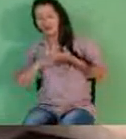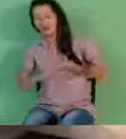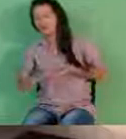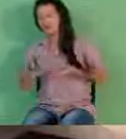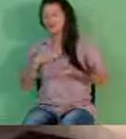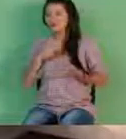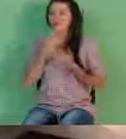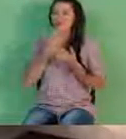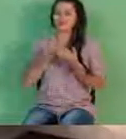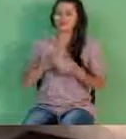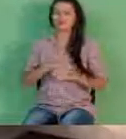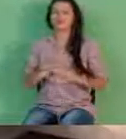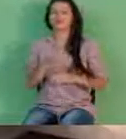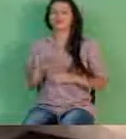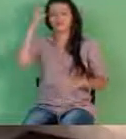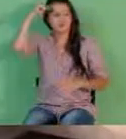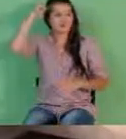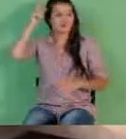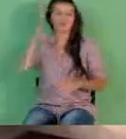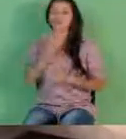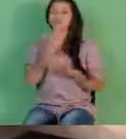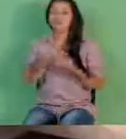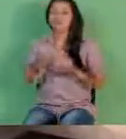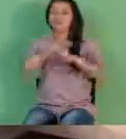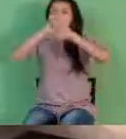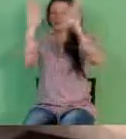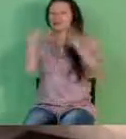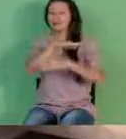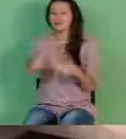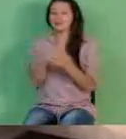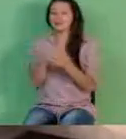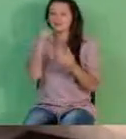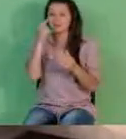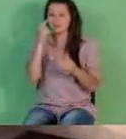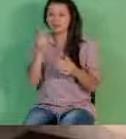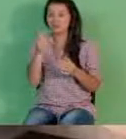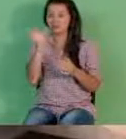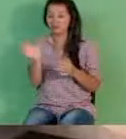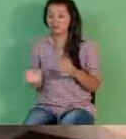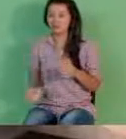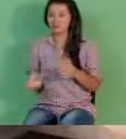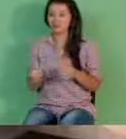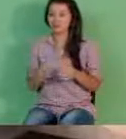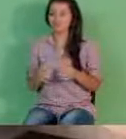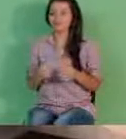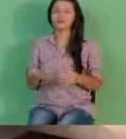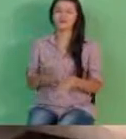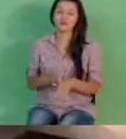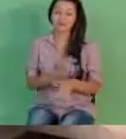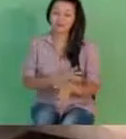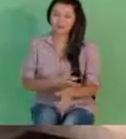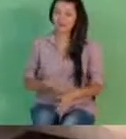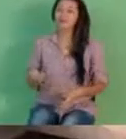Buenos días Javier y buenos días a todos los televidentes de mañaneando nuevamente con ustedes ayer no pude estar porque amanecí un poquito disfónica